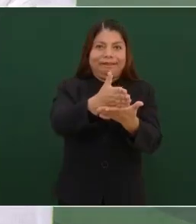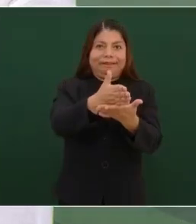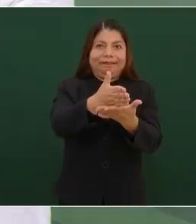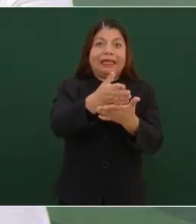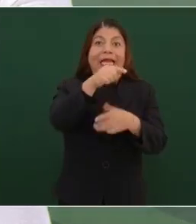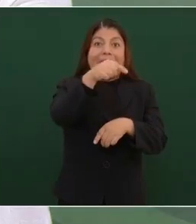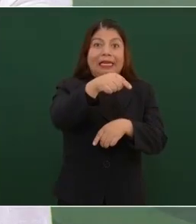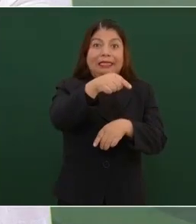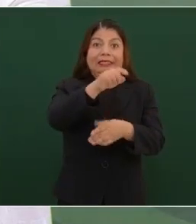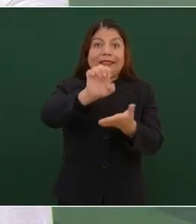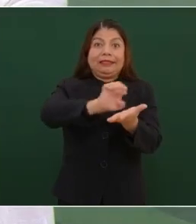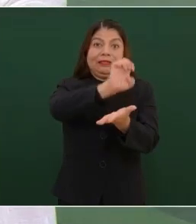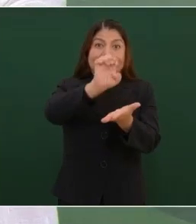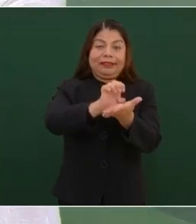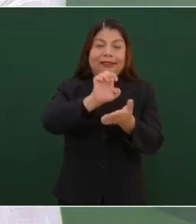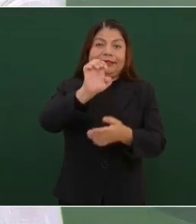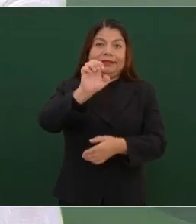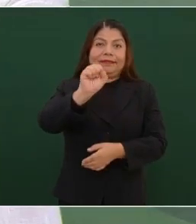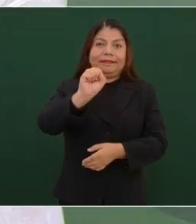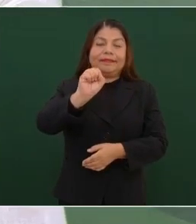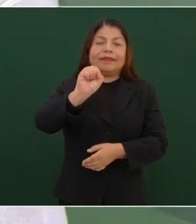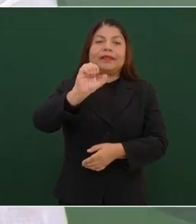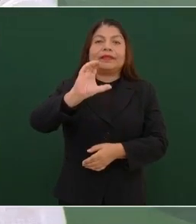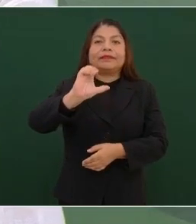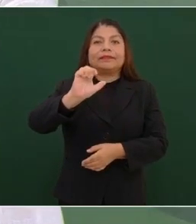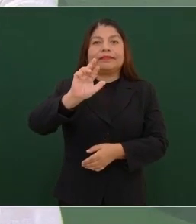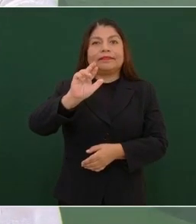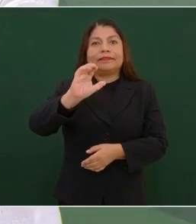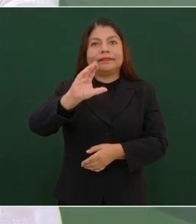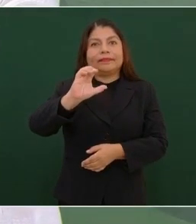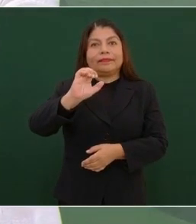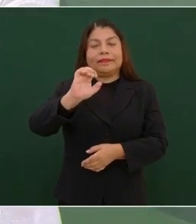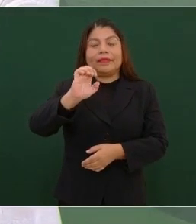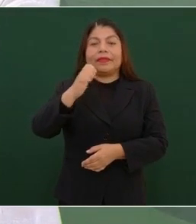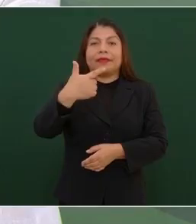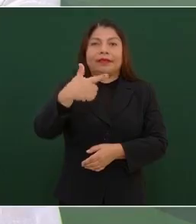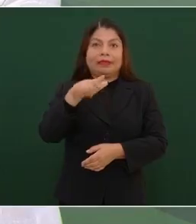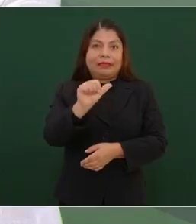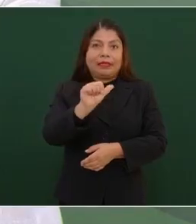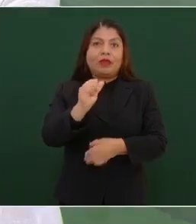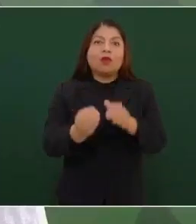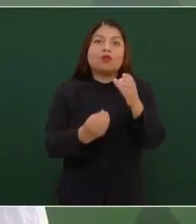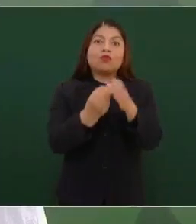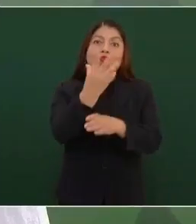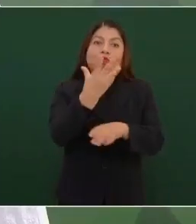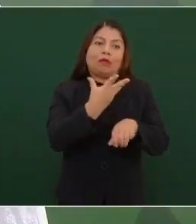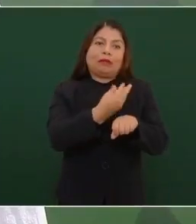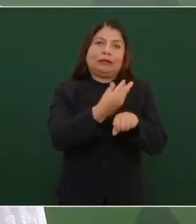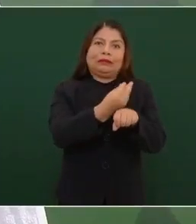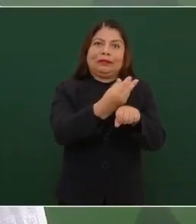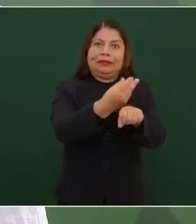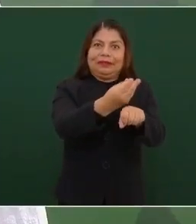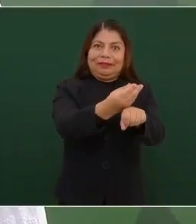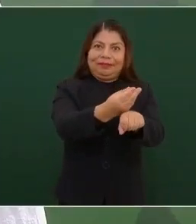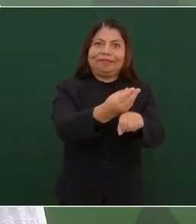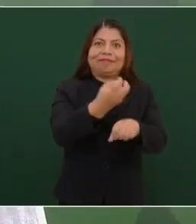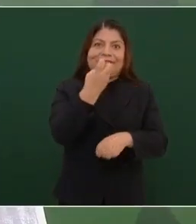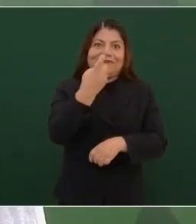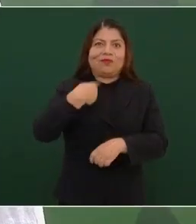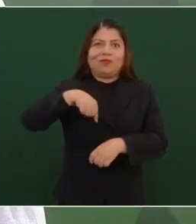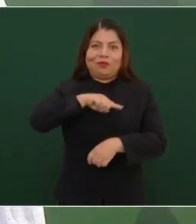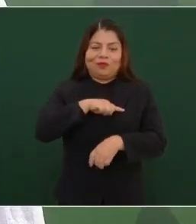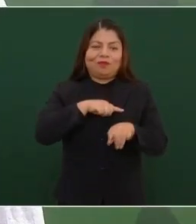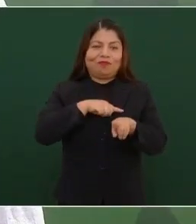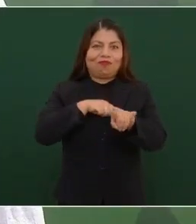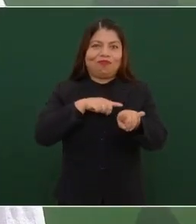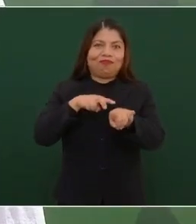nuevo que ya está en proceso y ya vamos a llegar en el tren a Escárcega, a la